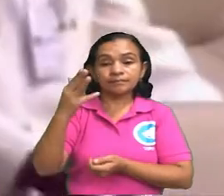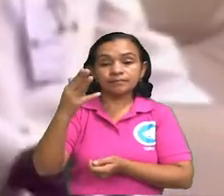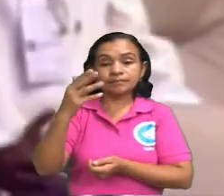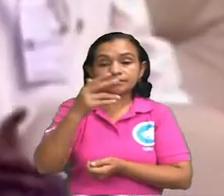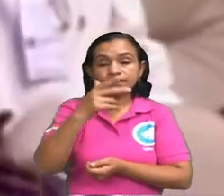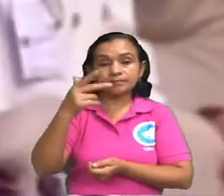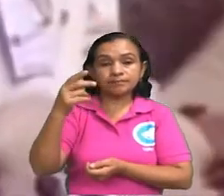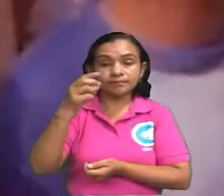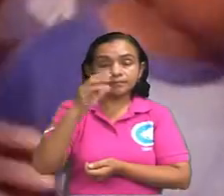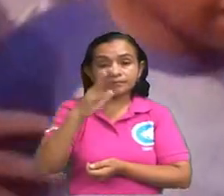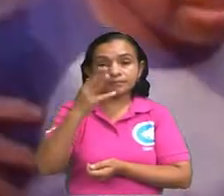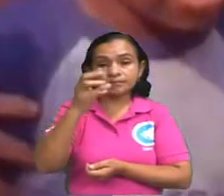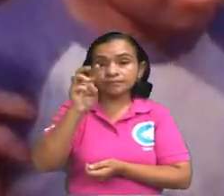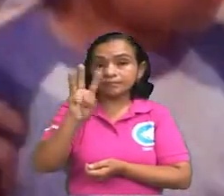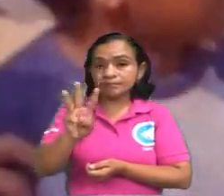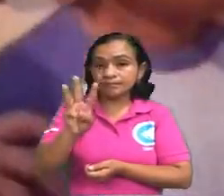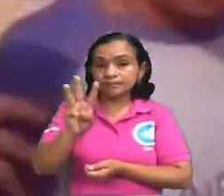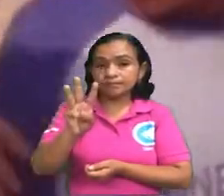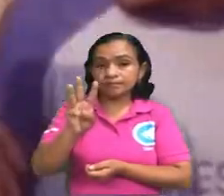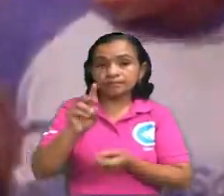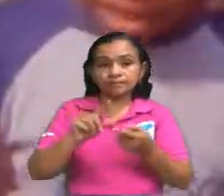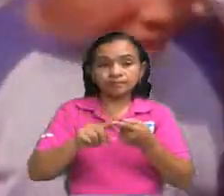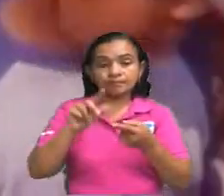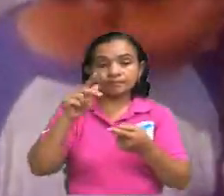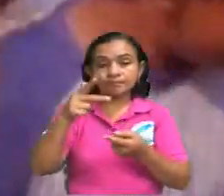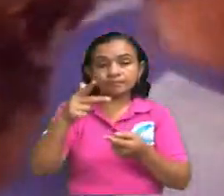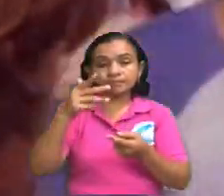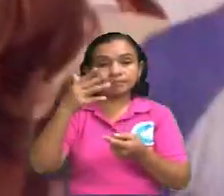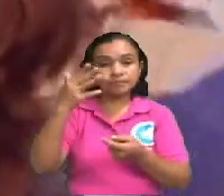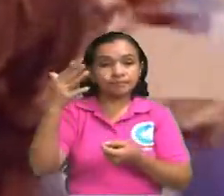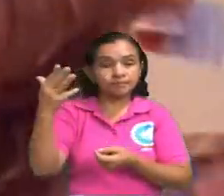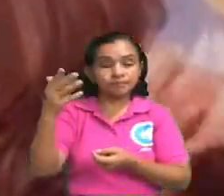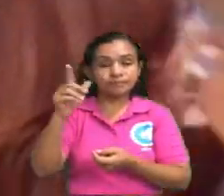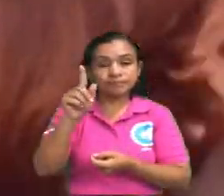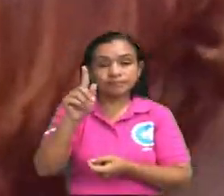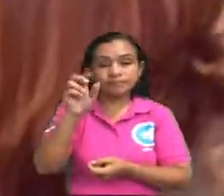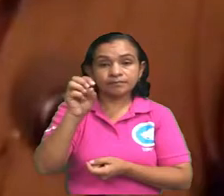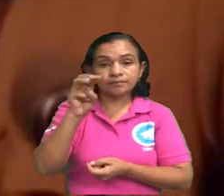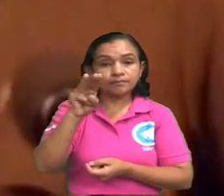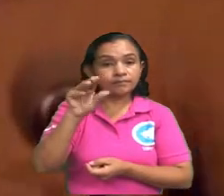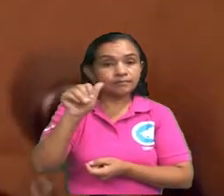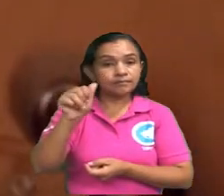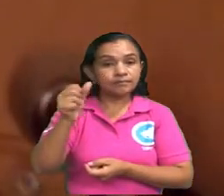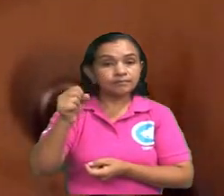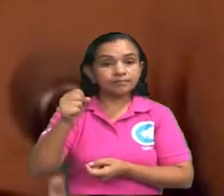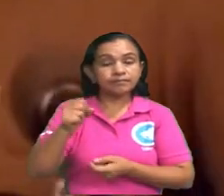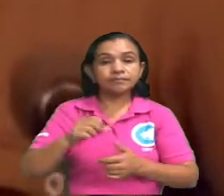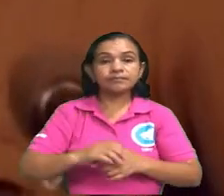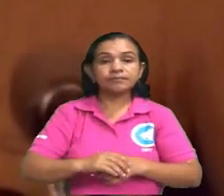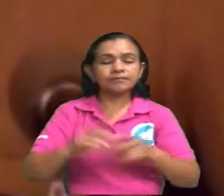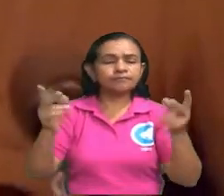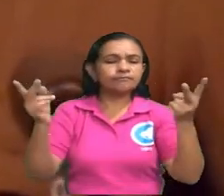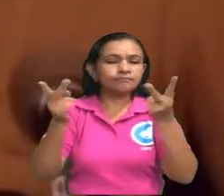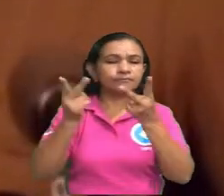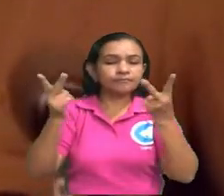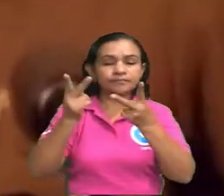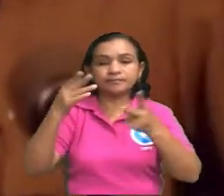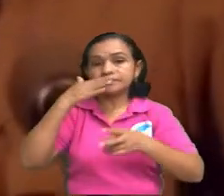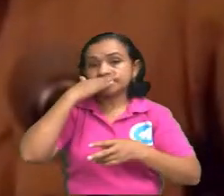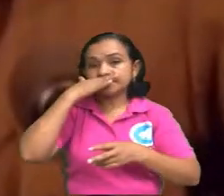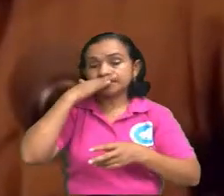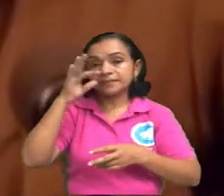comandante Fidel Castro y el cumpleaños número 89 del comandante Tomás Borges. ¡Viva el Frente